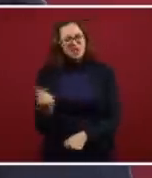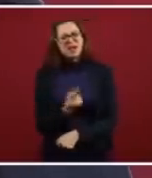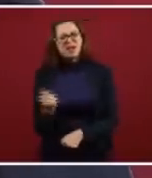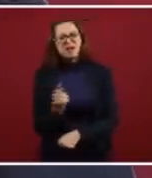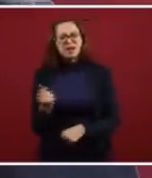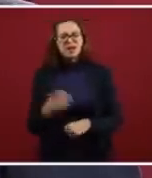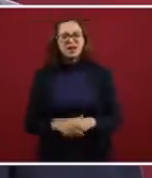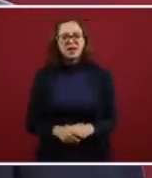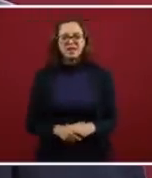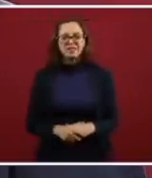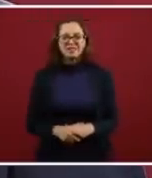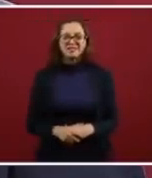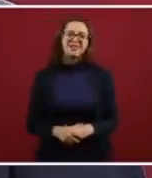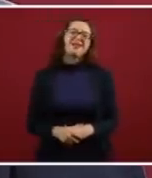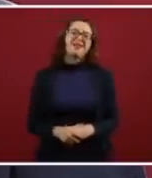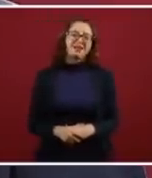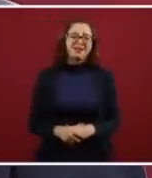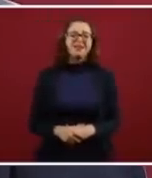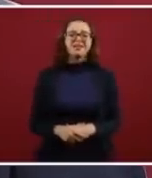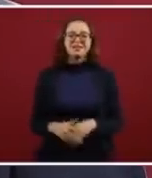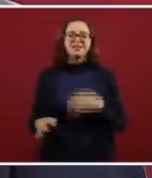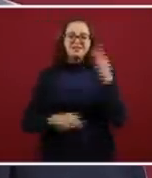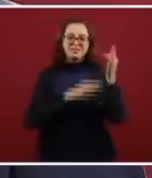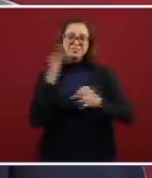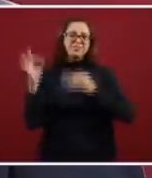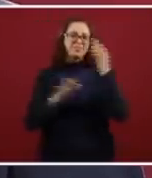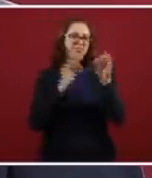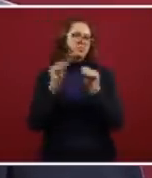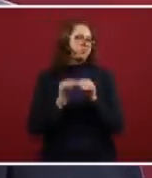Por la publicidad.